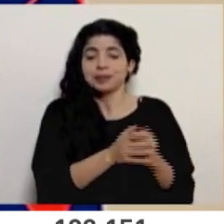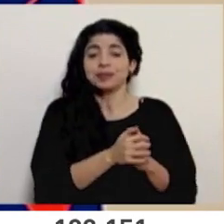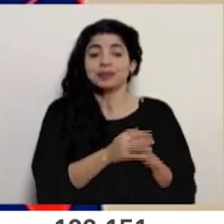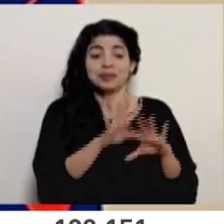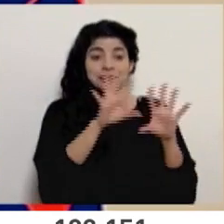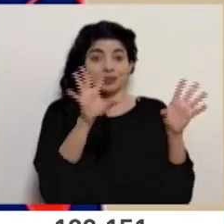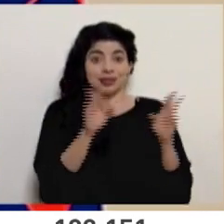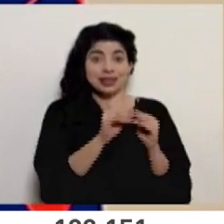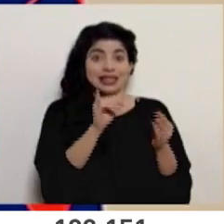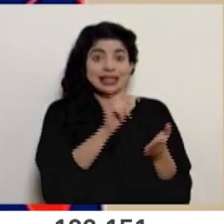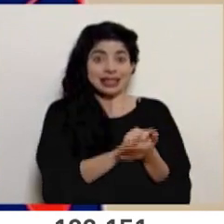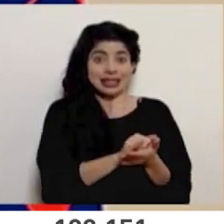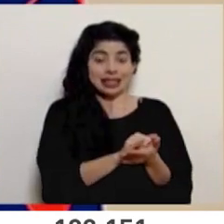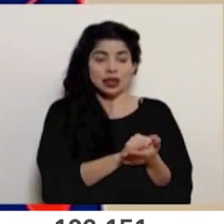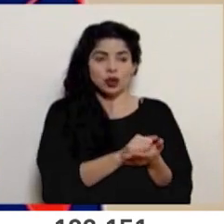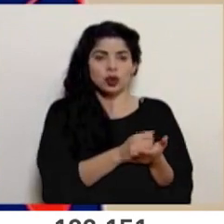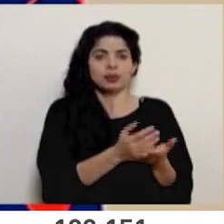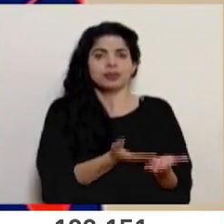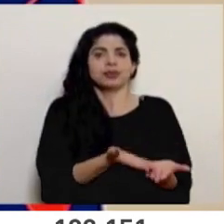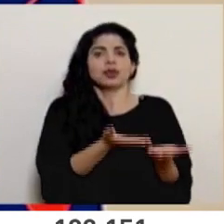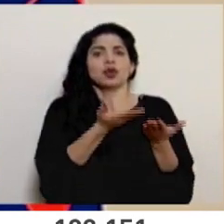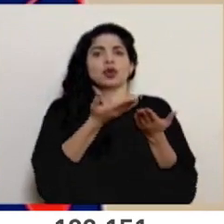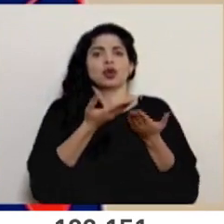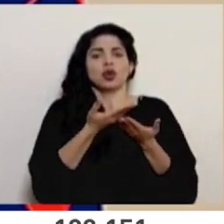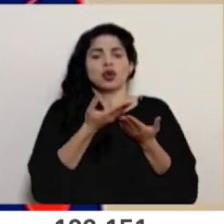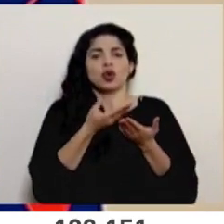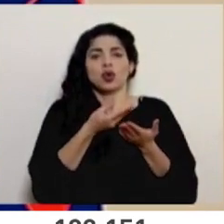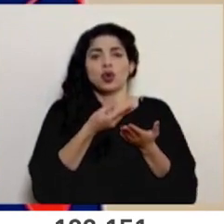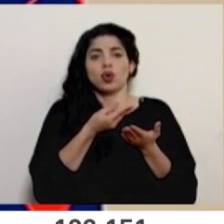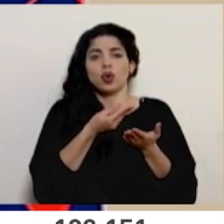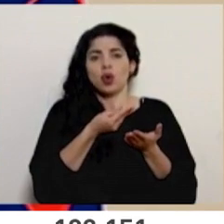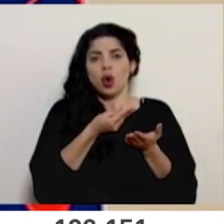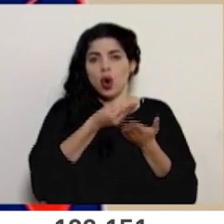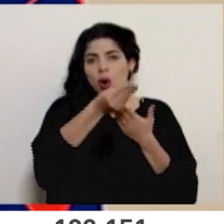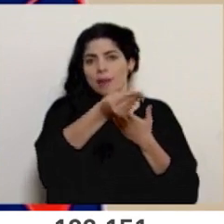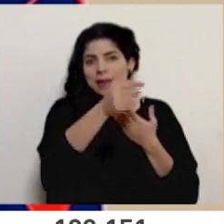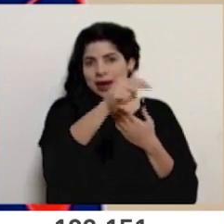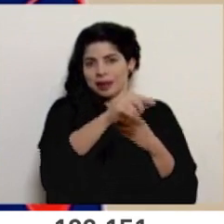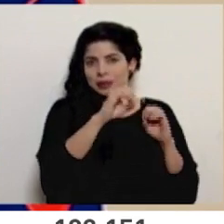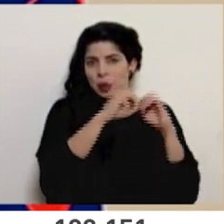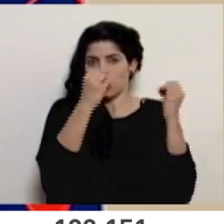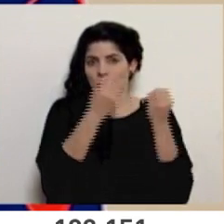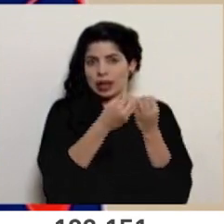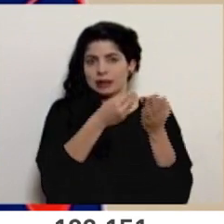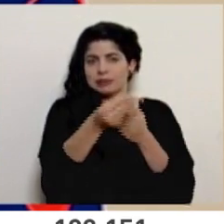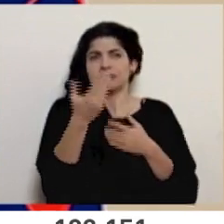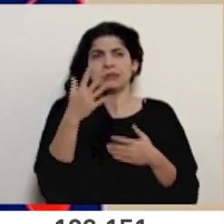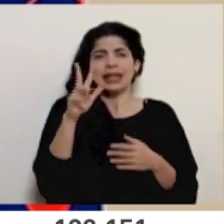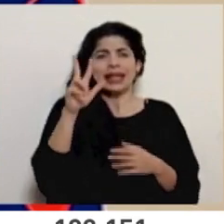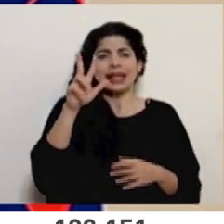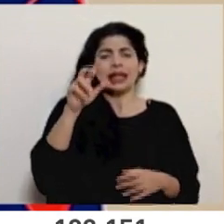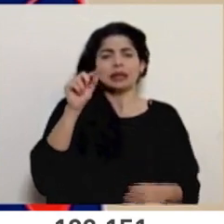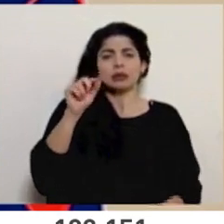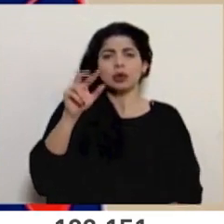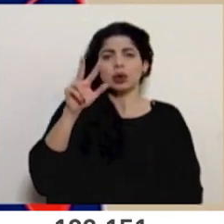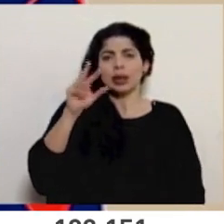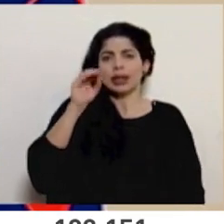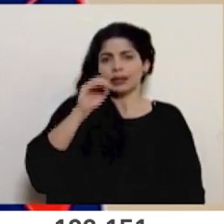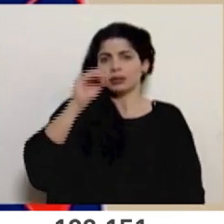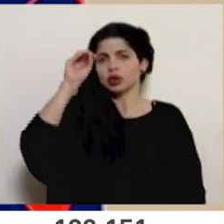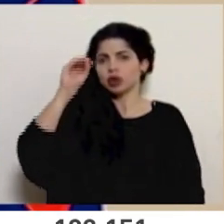Eso nos generó una compra a esta organización que equivale al